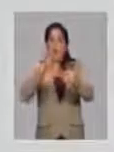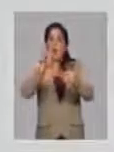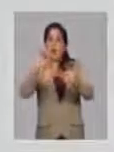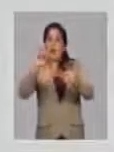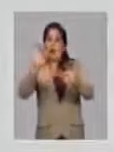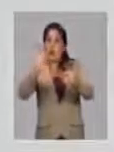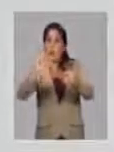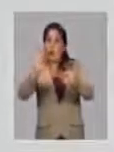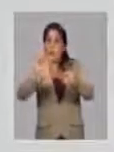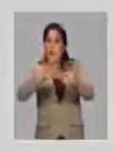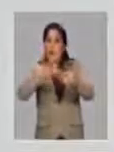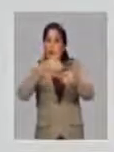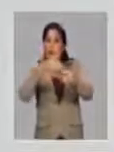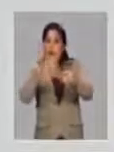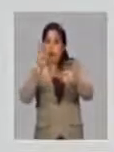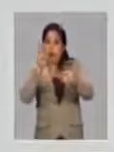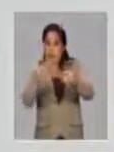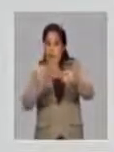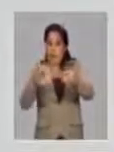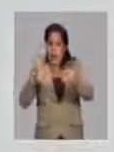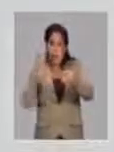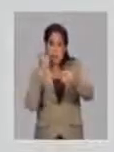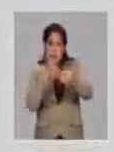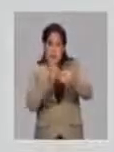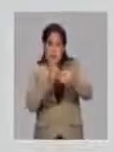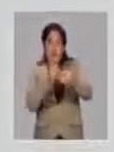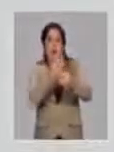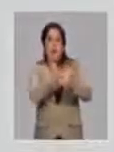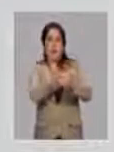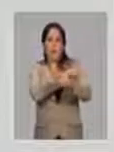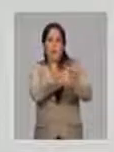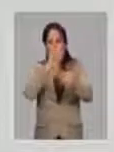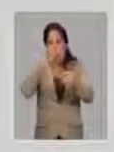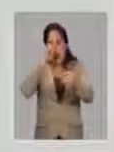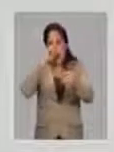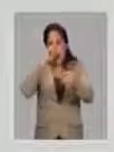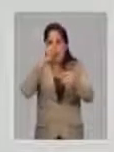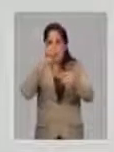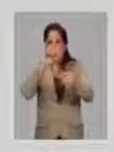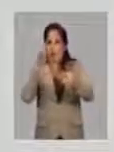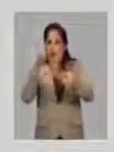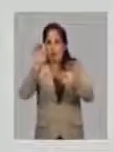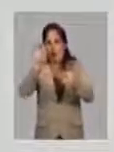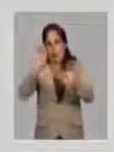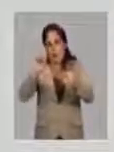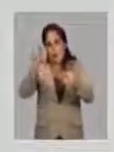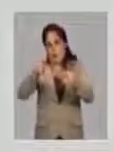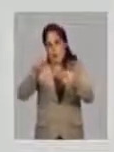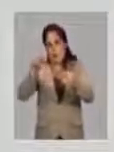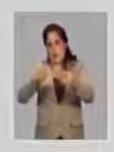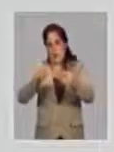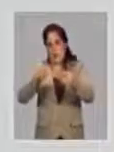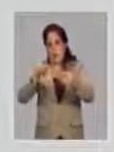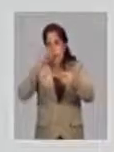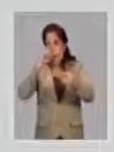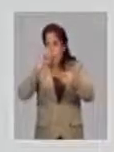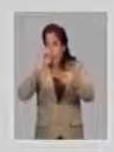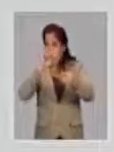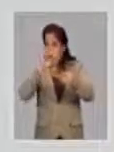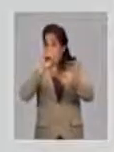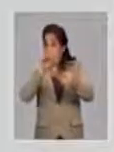que sube a 96% después de la tercera dosis, incluye población de 60 a 80 años. Qué bien. Si bien no